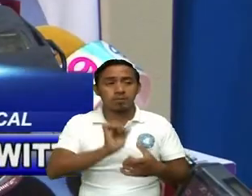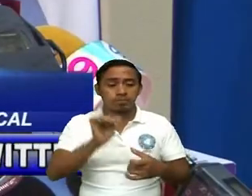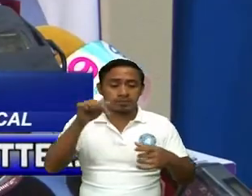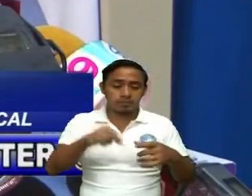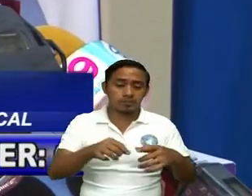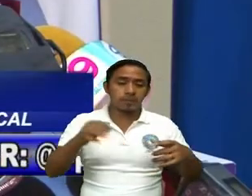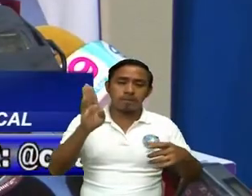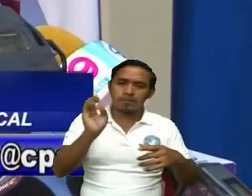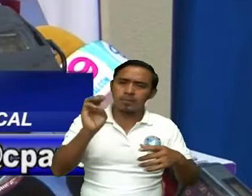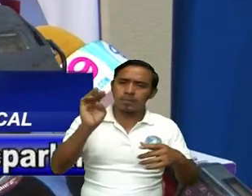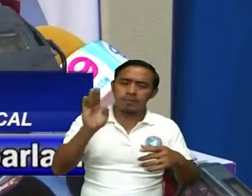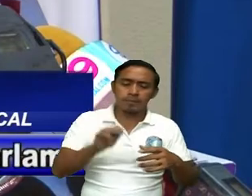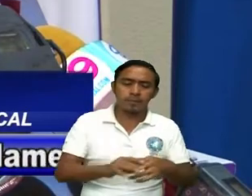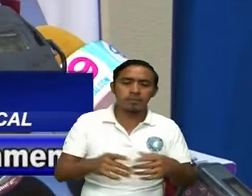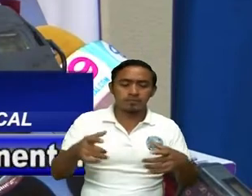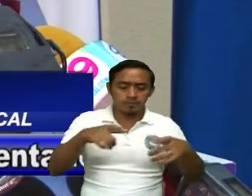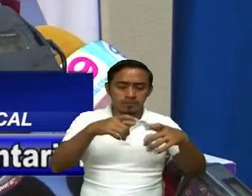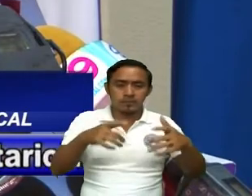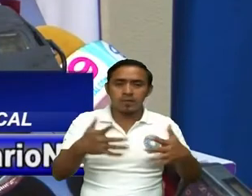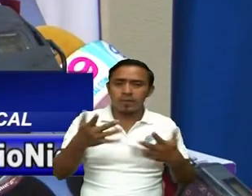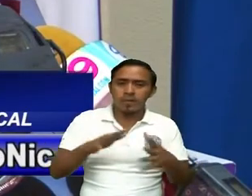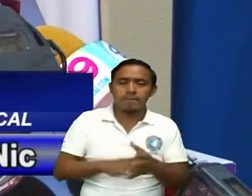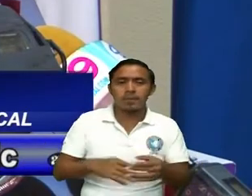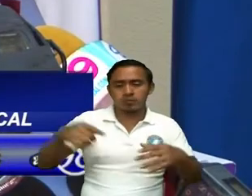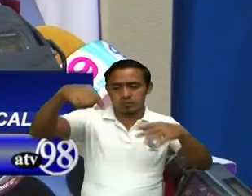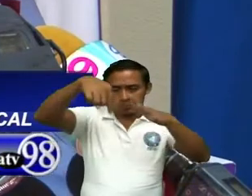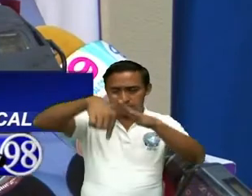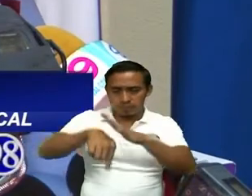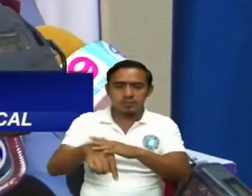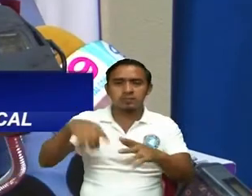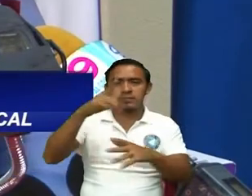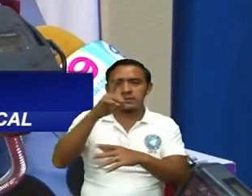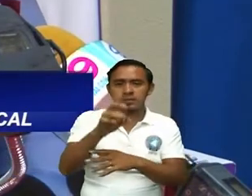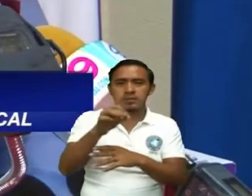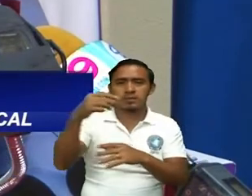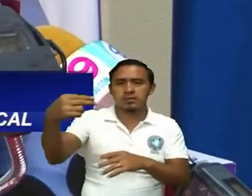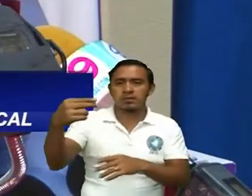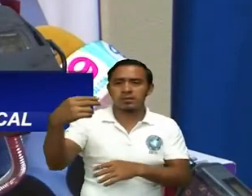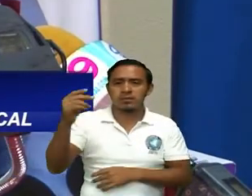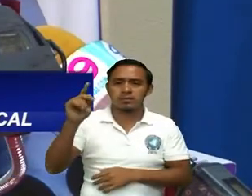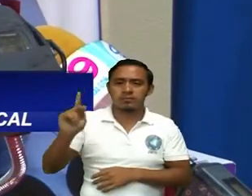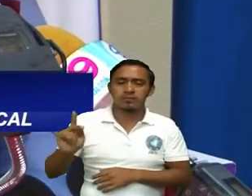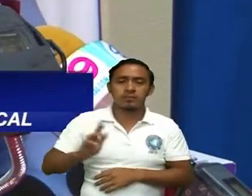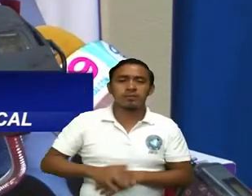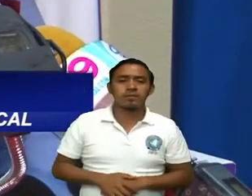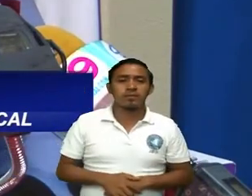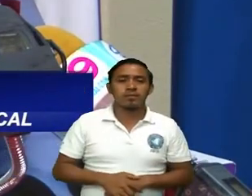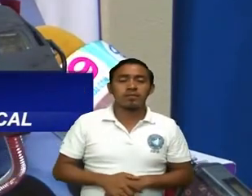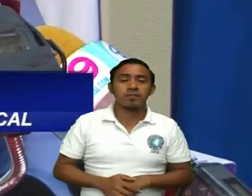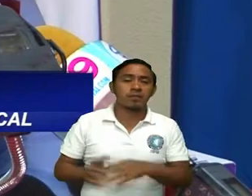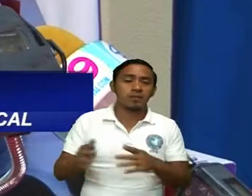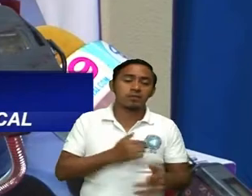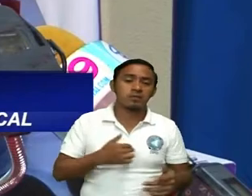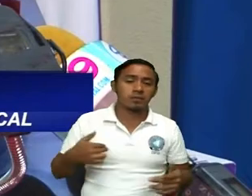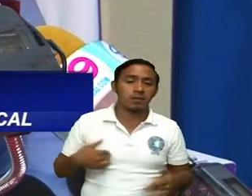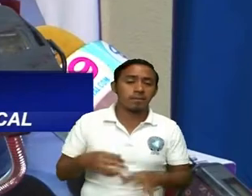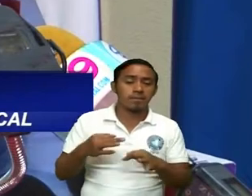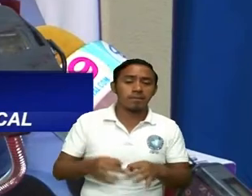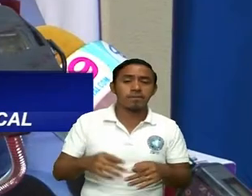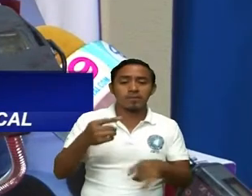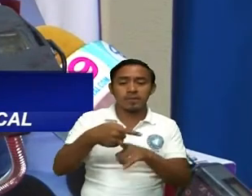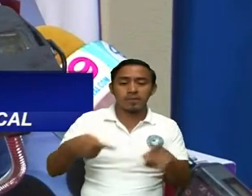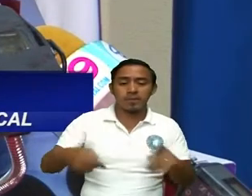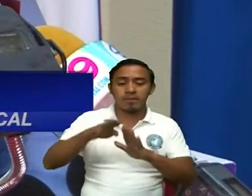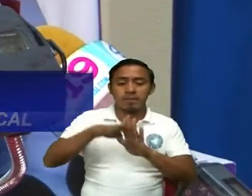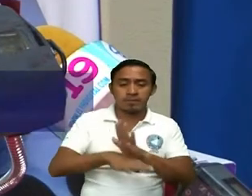se instalarán equipos de bombeo tipo sumergible de 10 HP. Se realizarán las instalaciones eléctricas de media y